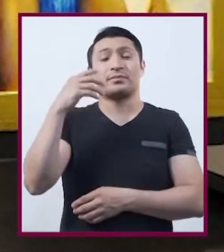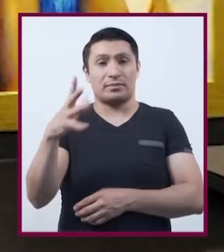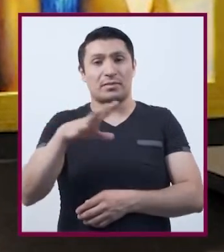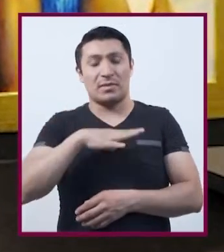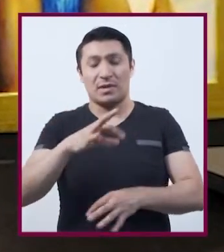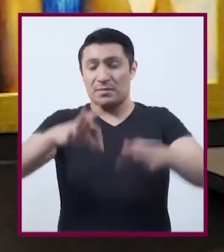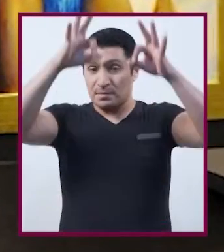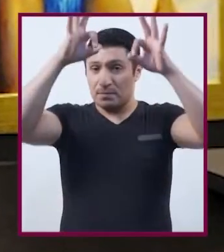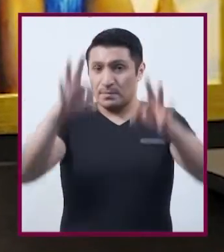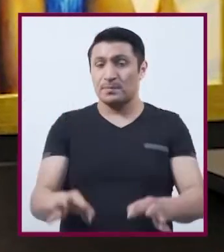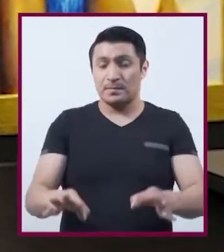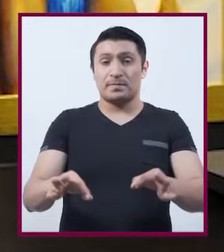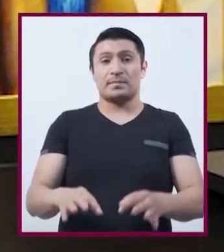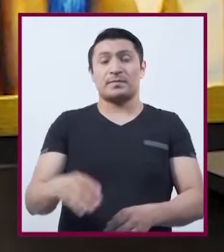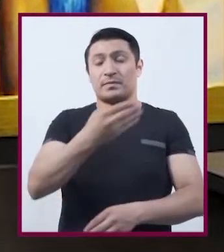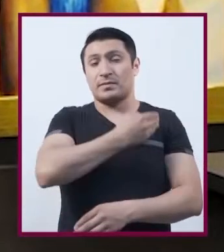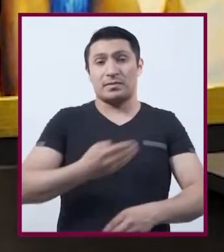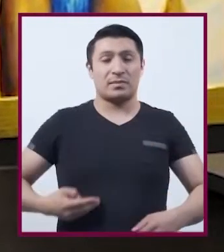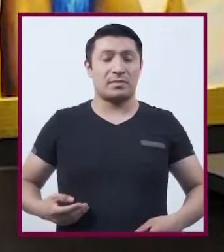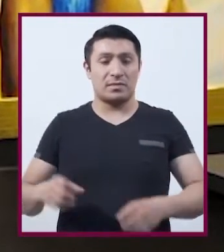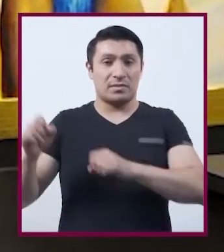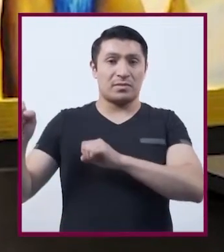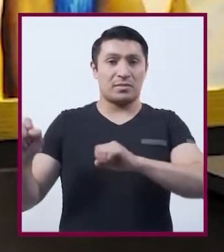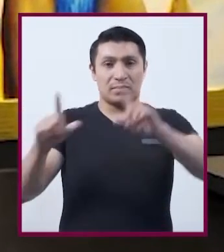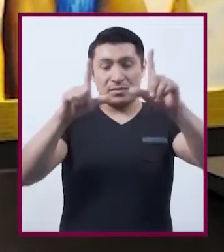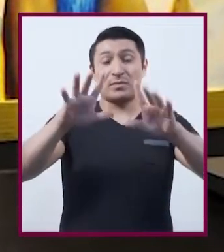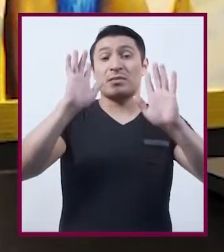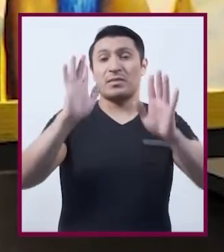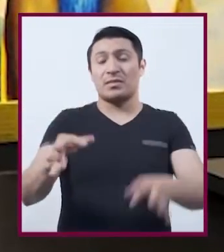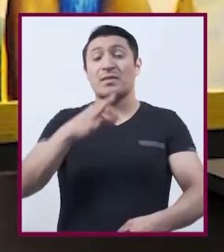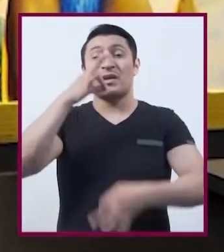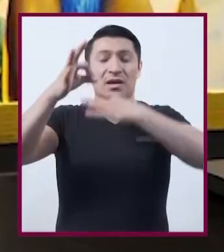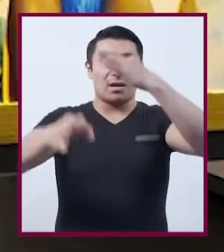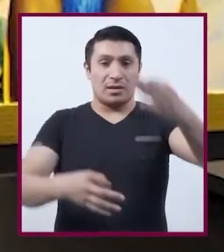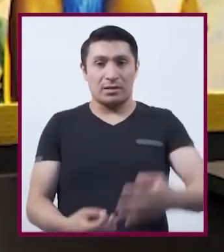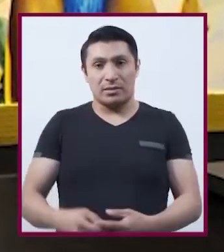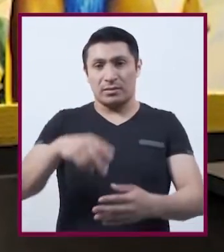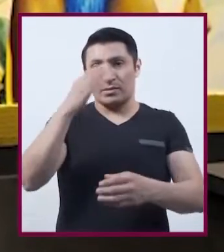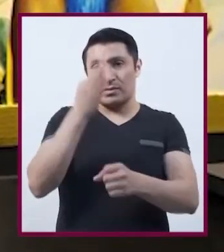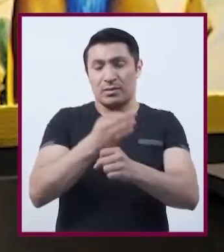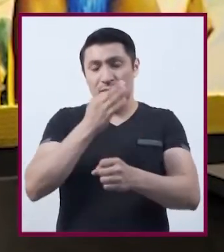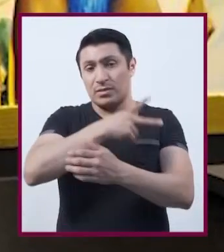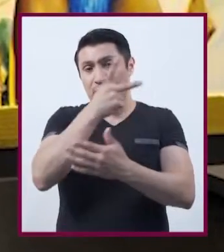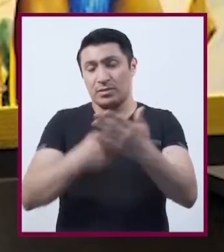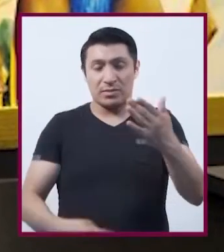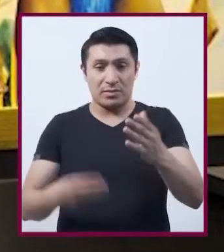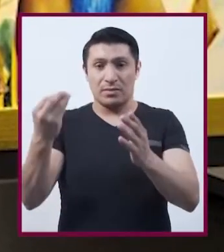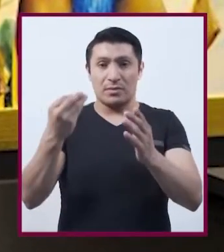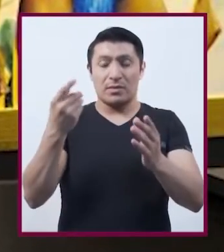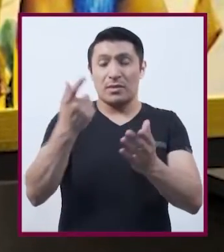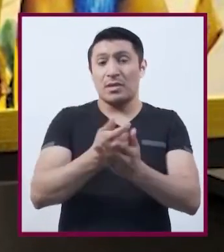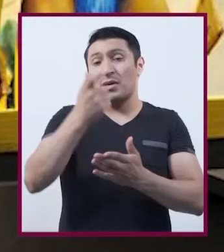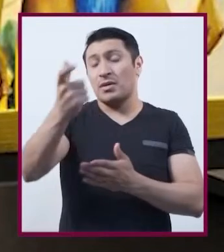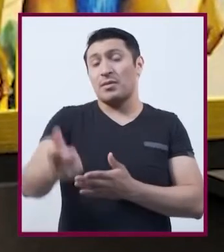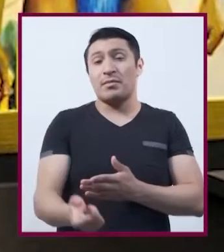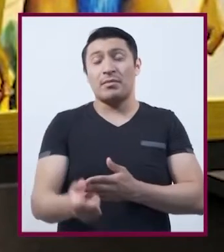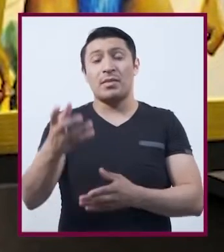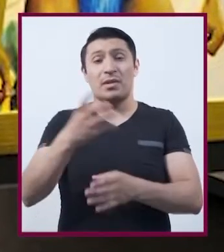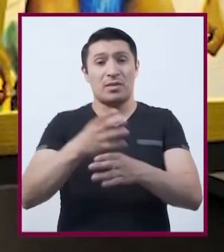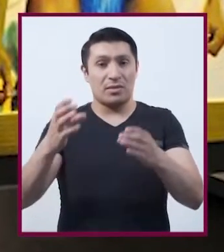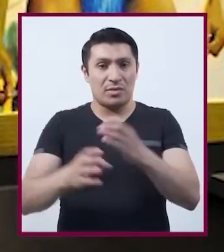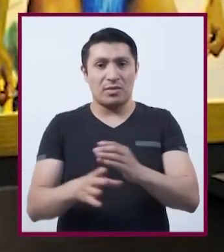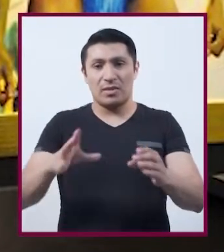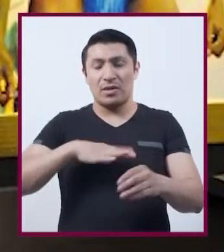decreto presidencial. Actualmente, el programa Pago en Especie conforma una de las más importantes colecciones de